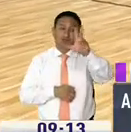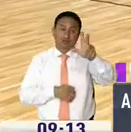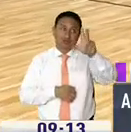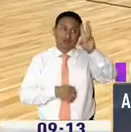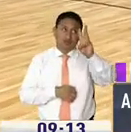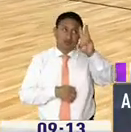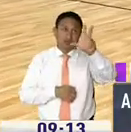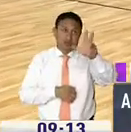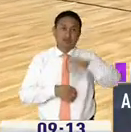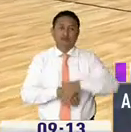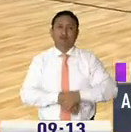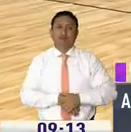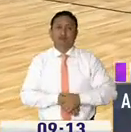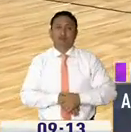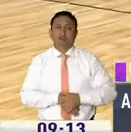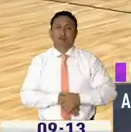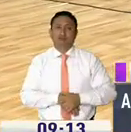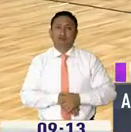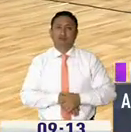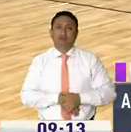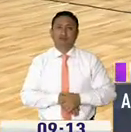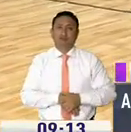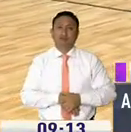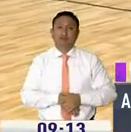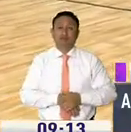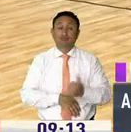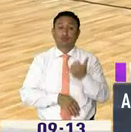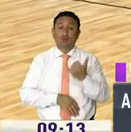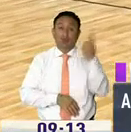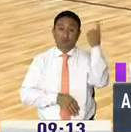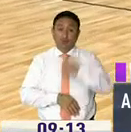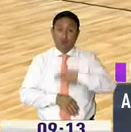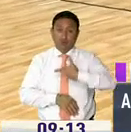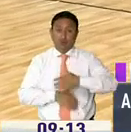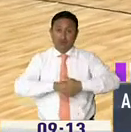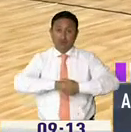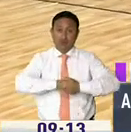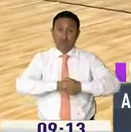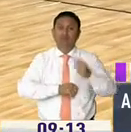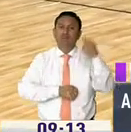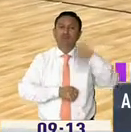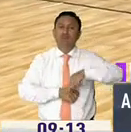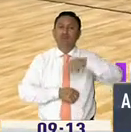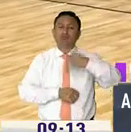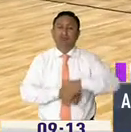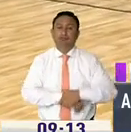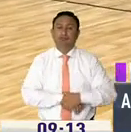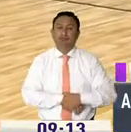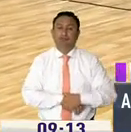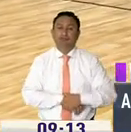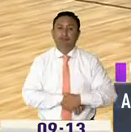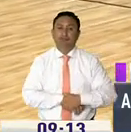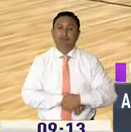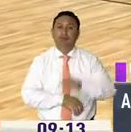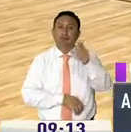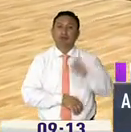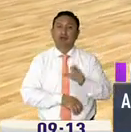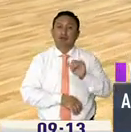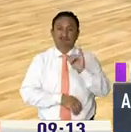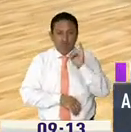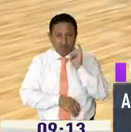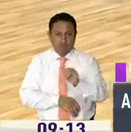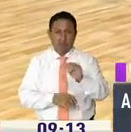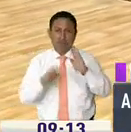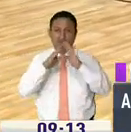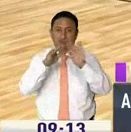098-692-5363. A través de toda esta radio maratón y todo este maratón de solidaridad, lo que queremos impulsar es que los ciudadanos se sigan quedando